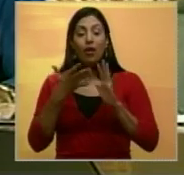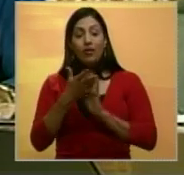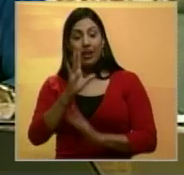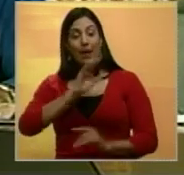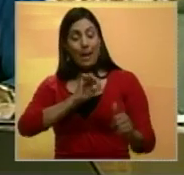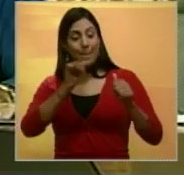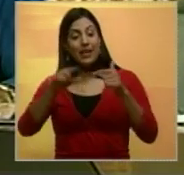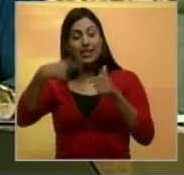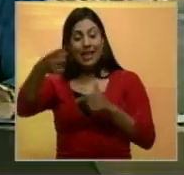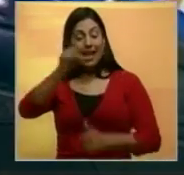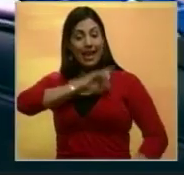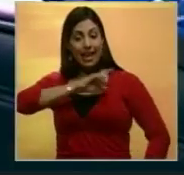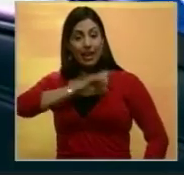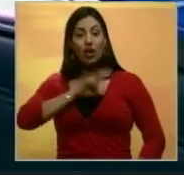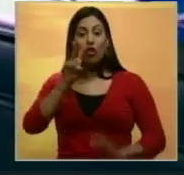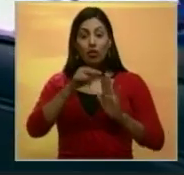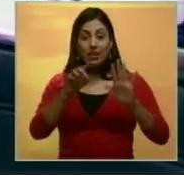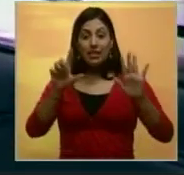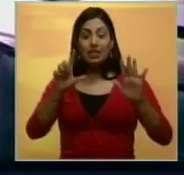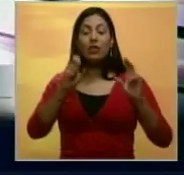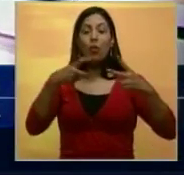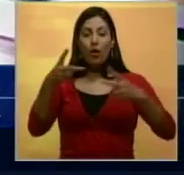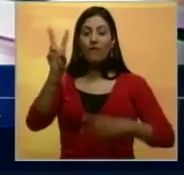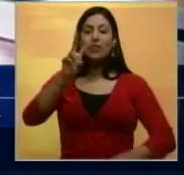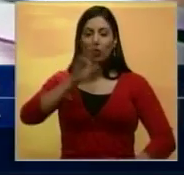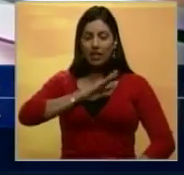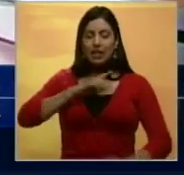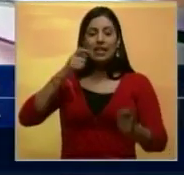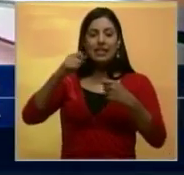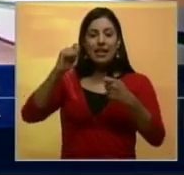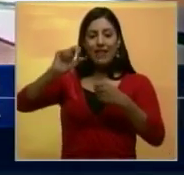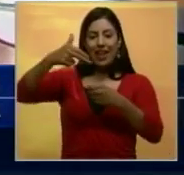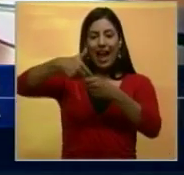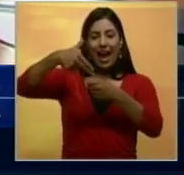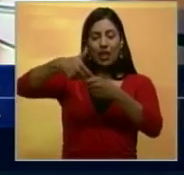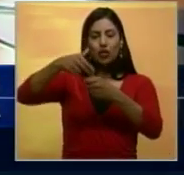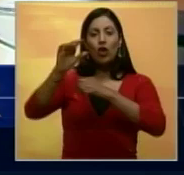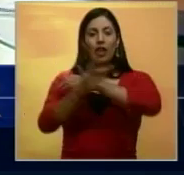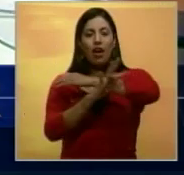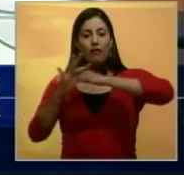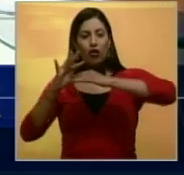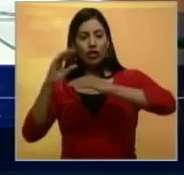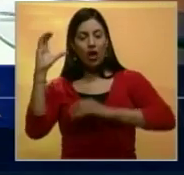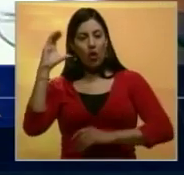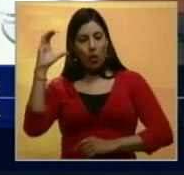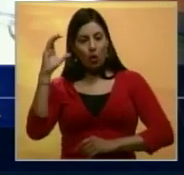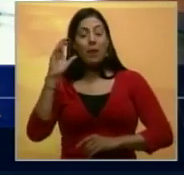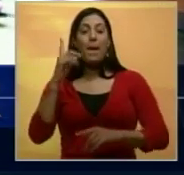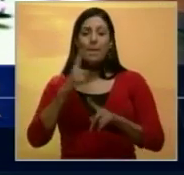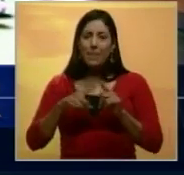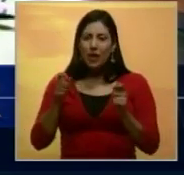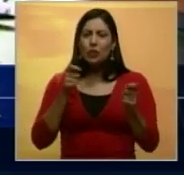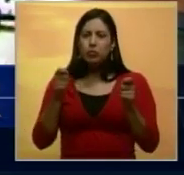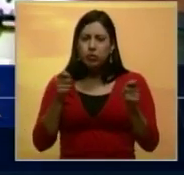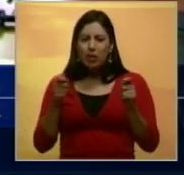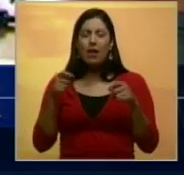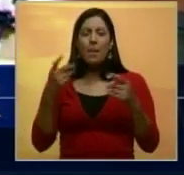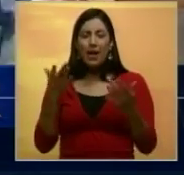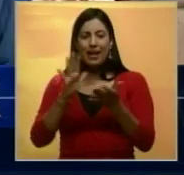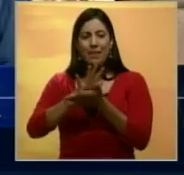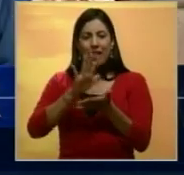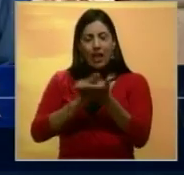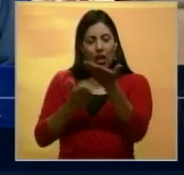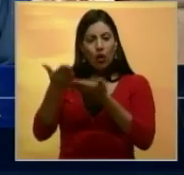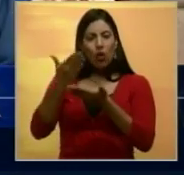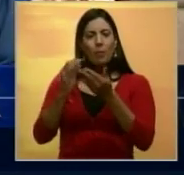que a partir del mes de enero de 2017, Venezuela va a vender gasolina en dos puntos fronterizos con Colombia, algo que la medida buscará estabilizar la